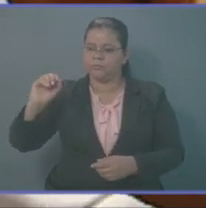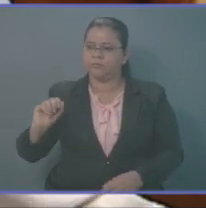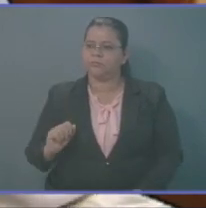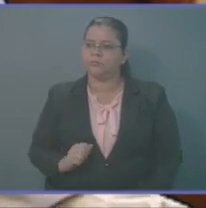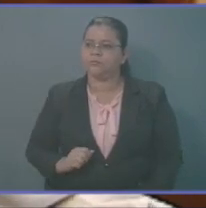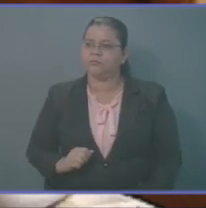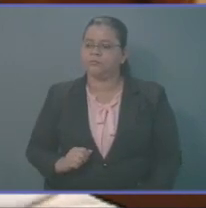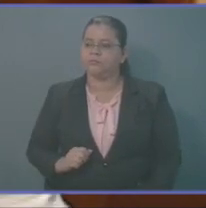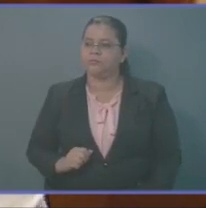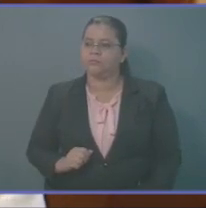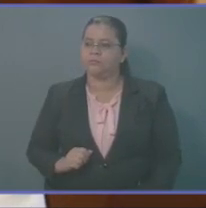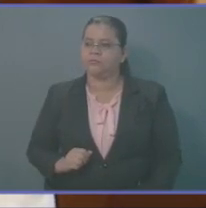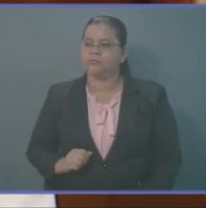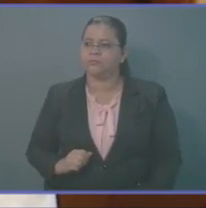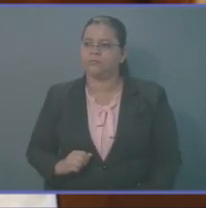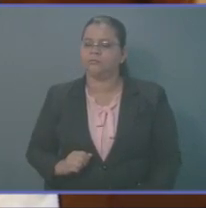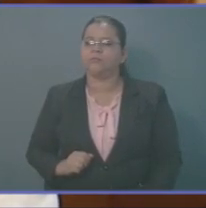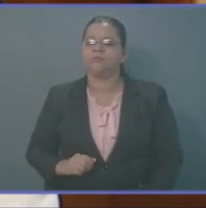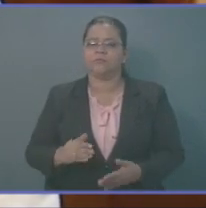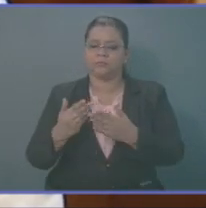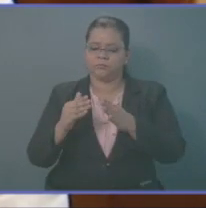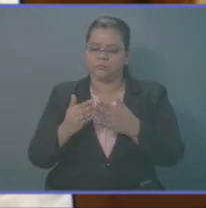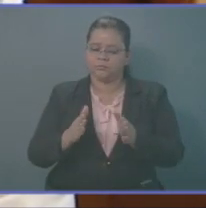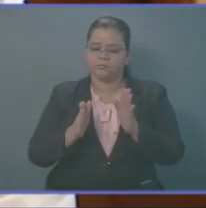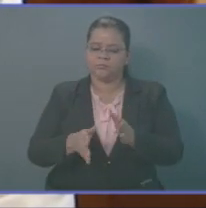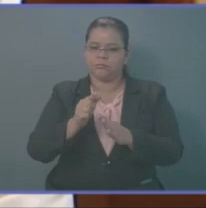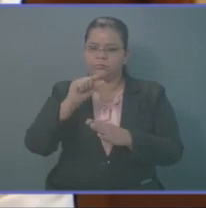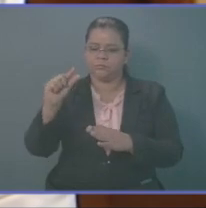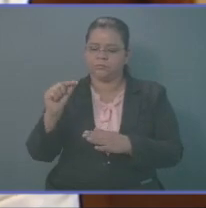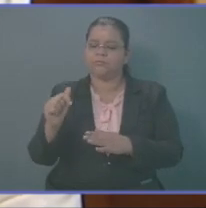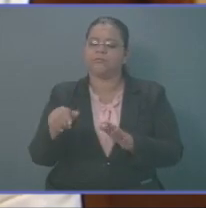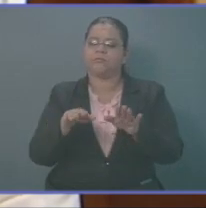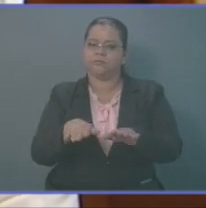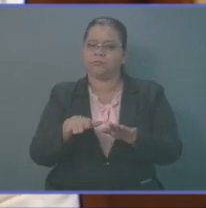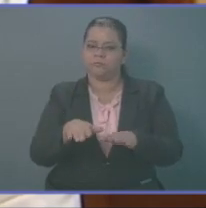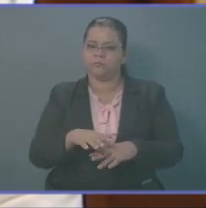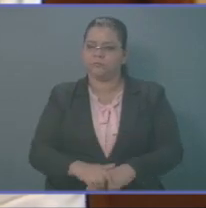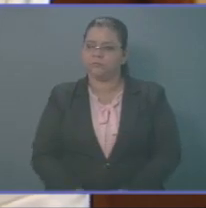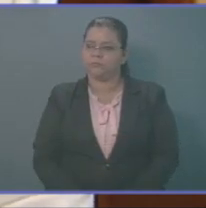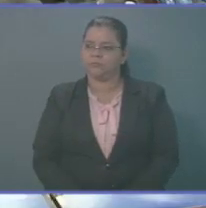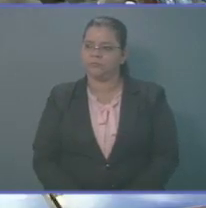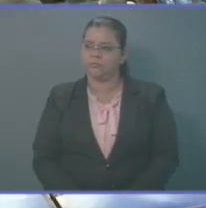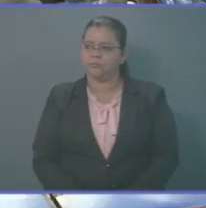las diferentes instituciones encargadas. Muchas gracias, presidente.